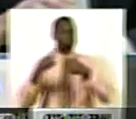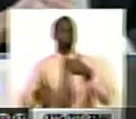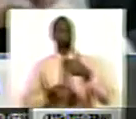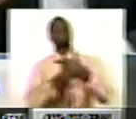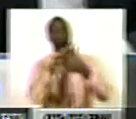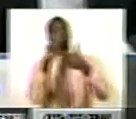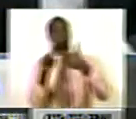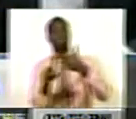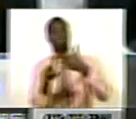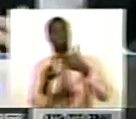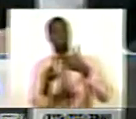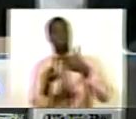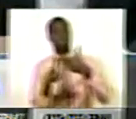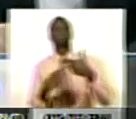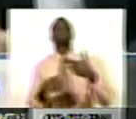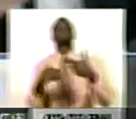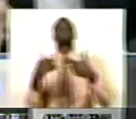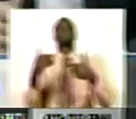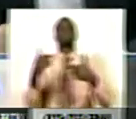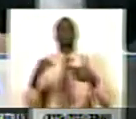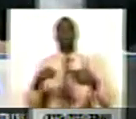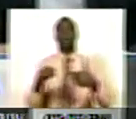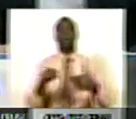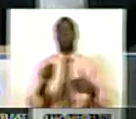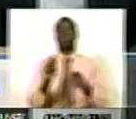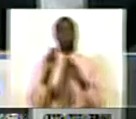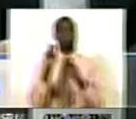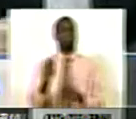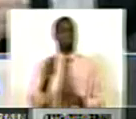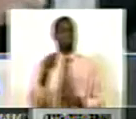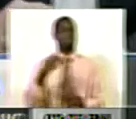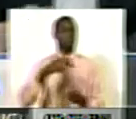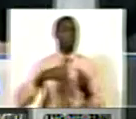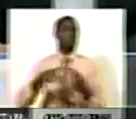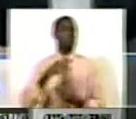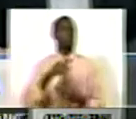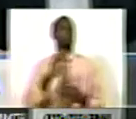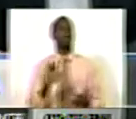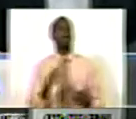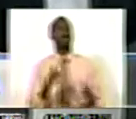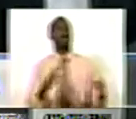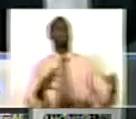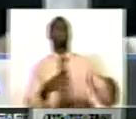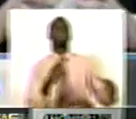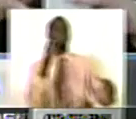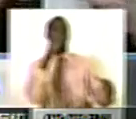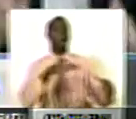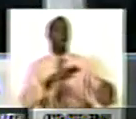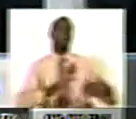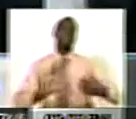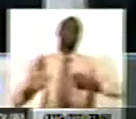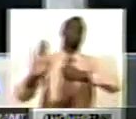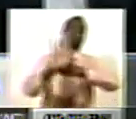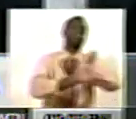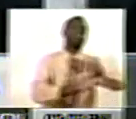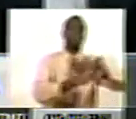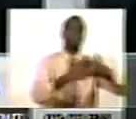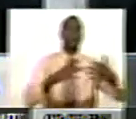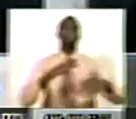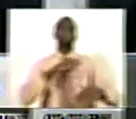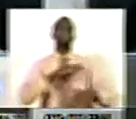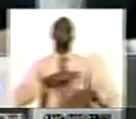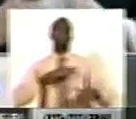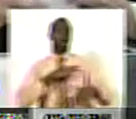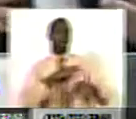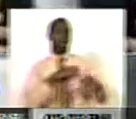el presidente lo ha puesto como un punto de honor de la revolución bolivariana, el escudo protector del pueblo, que fue todo el sistema de misiones que construyó el